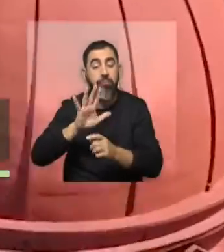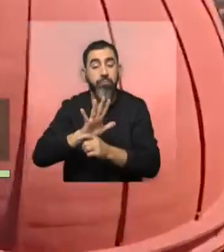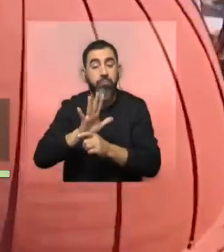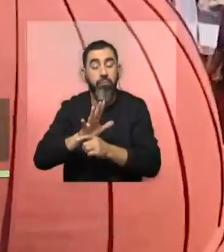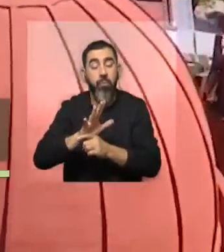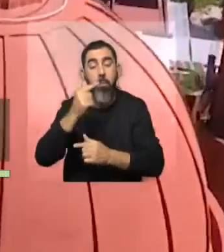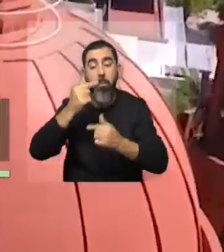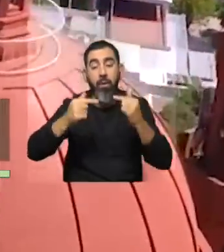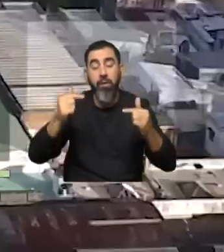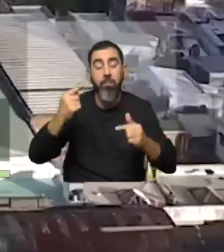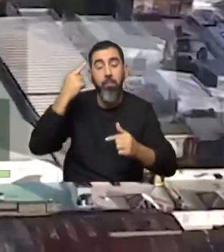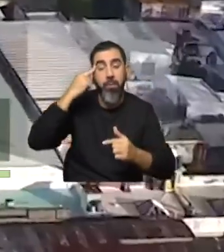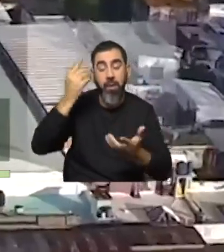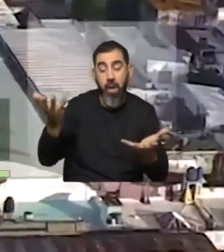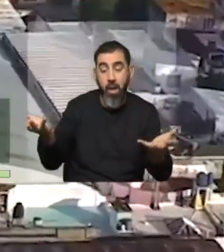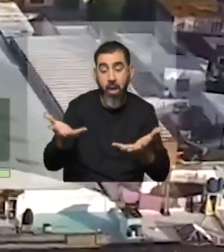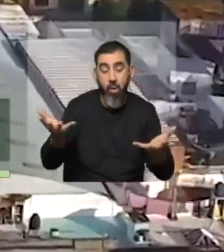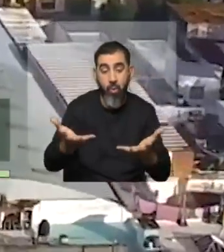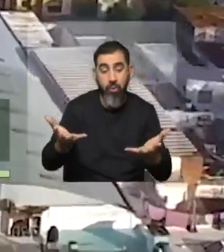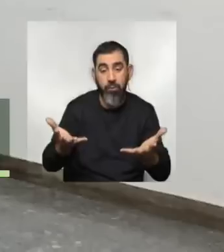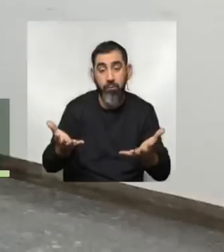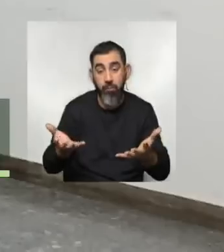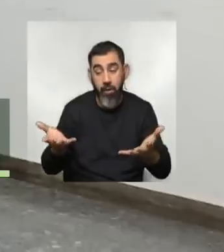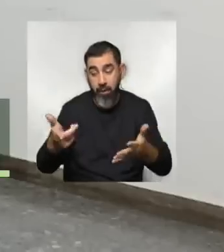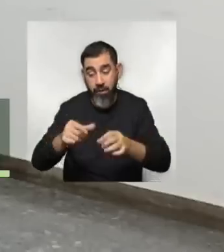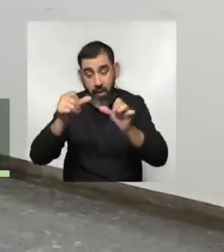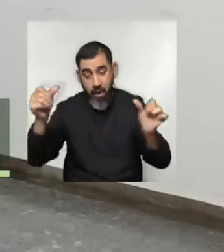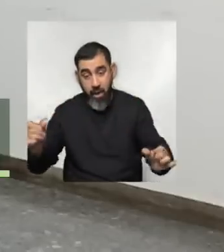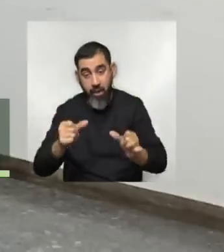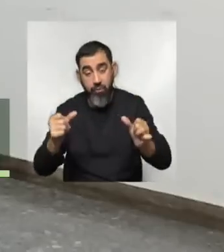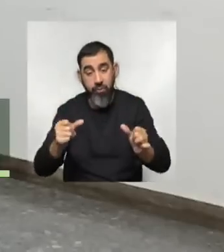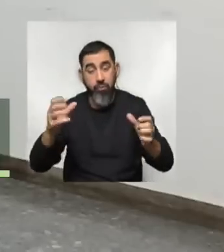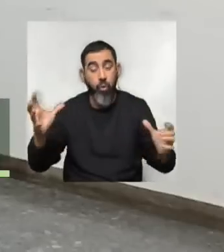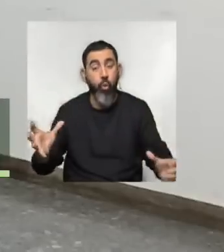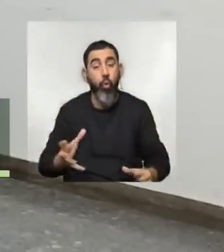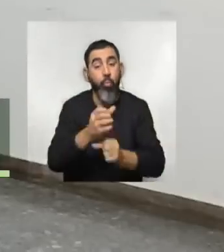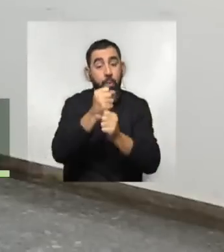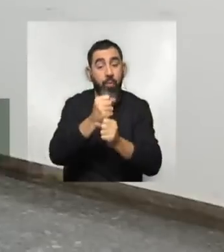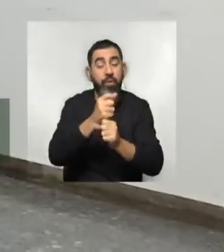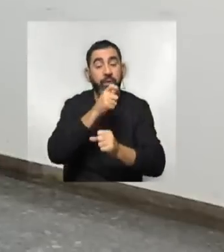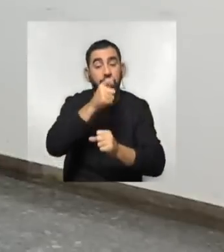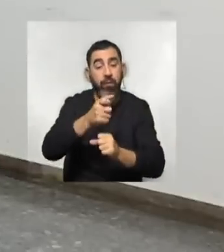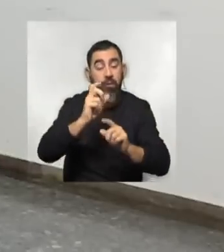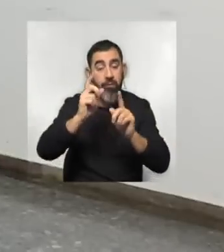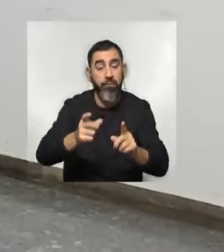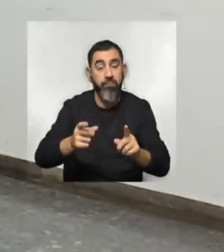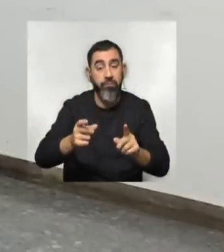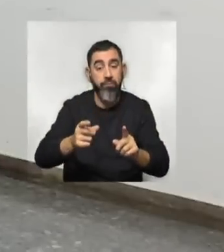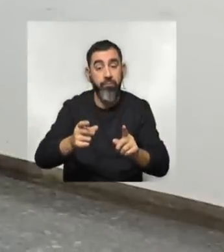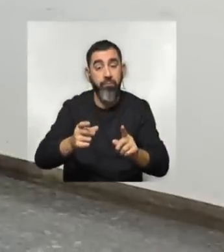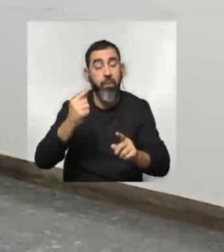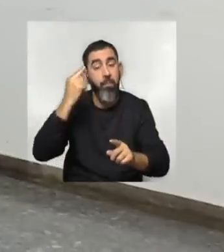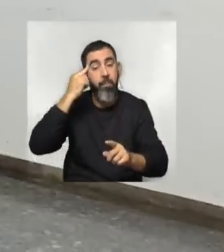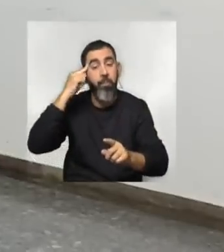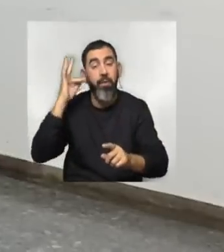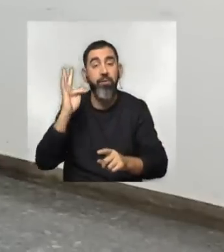insumo para pensar el presente. Porque en este tipo de acciones el conmemorar tiene que ver también con el pensar